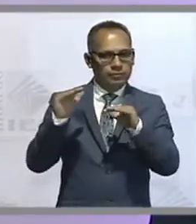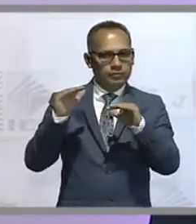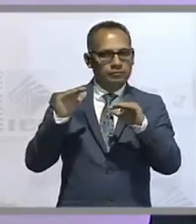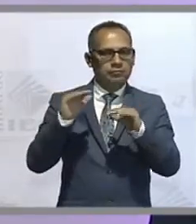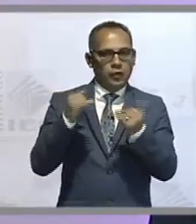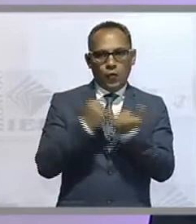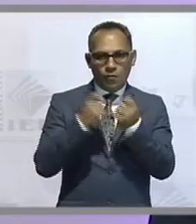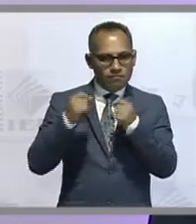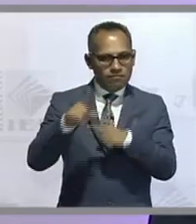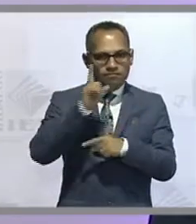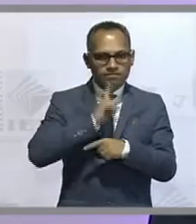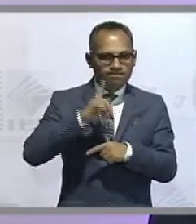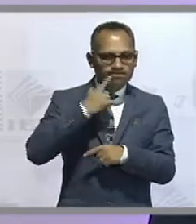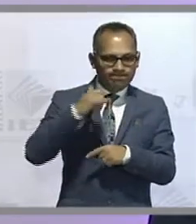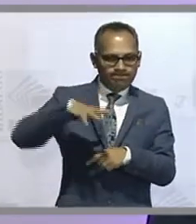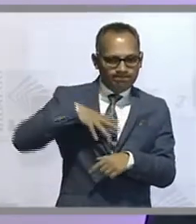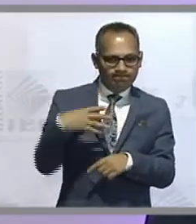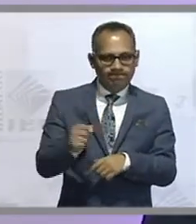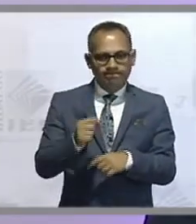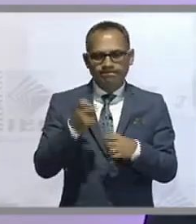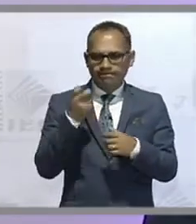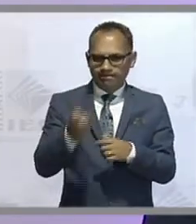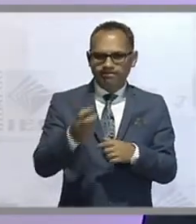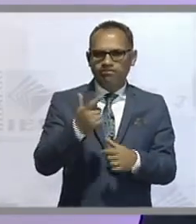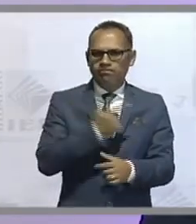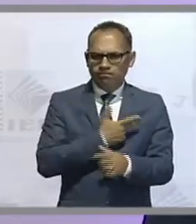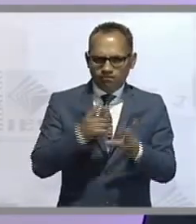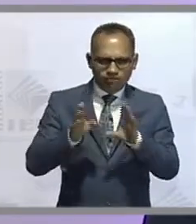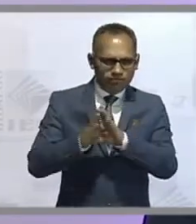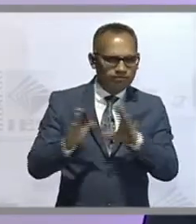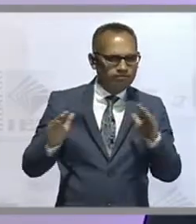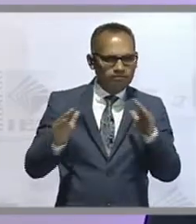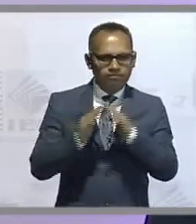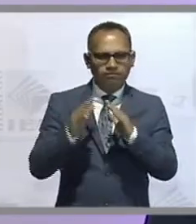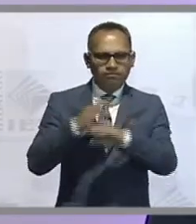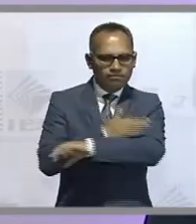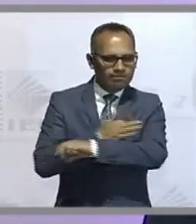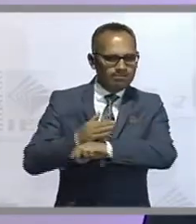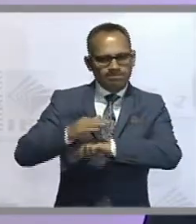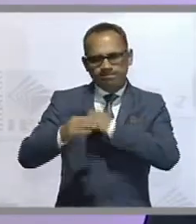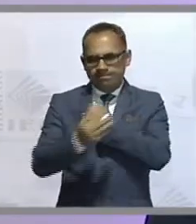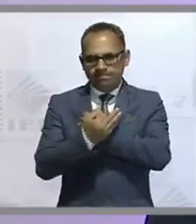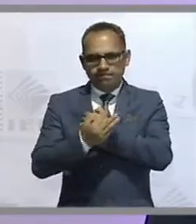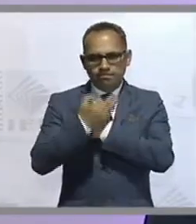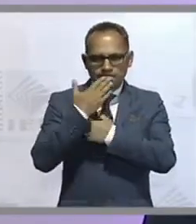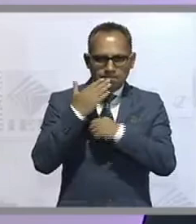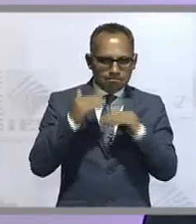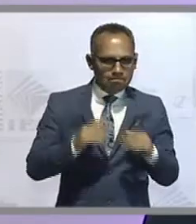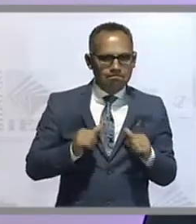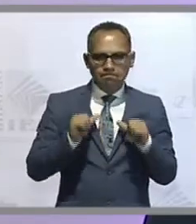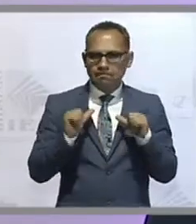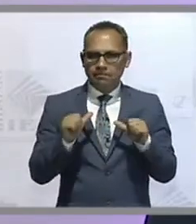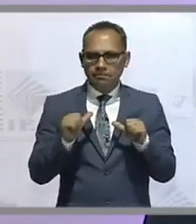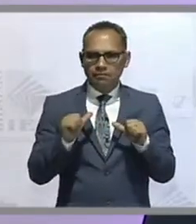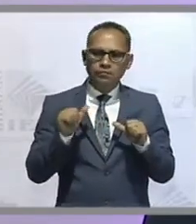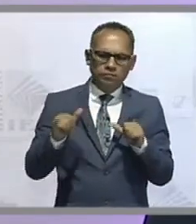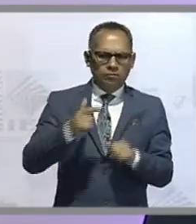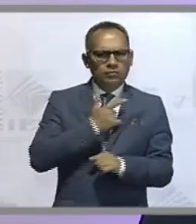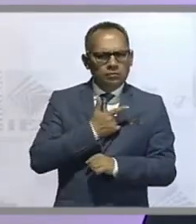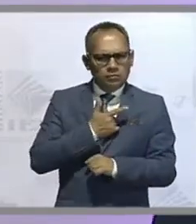que le gusta el bienestar familiar por qué no decirlo- el bienestar social y ver